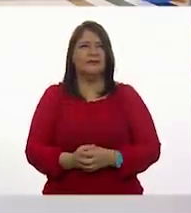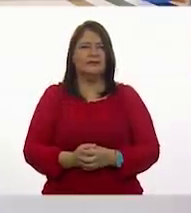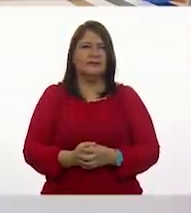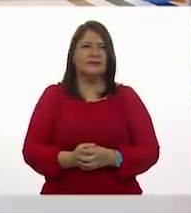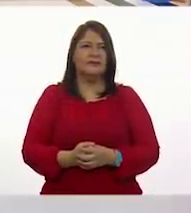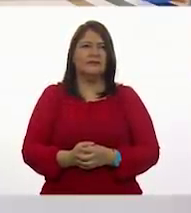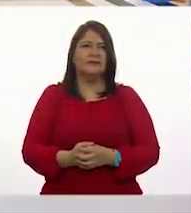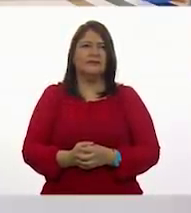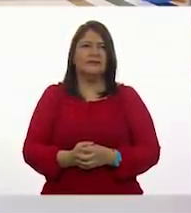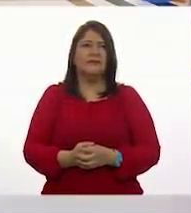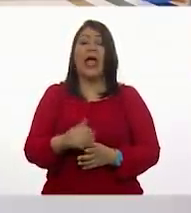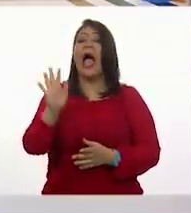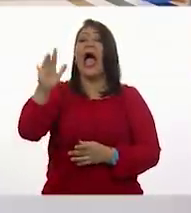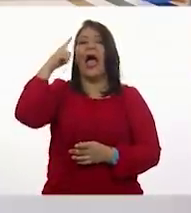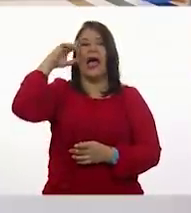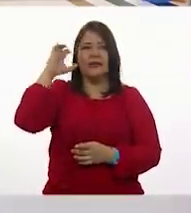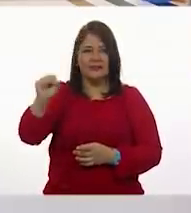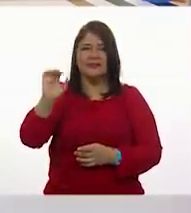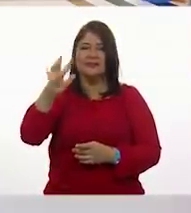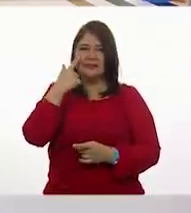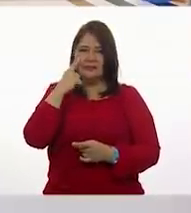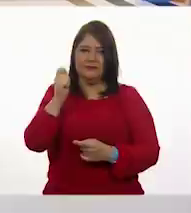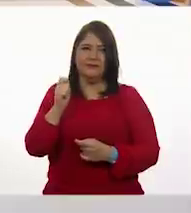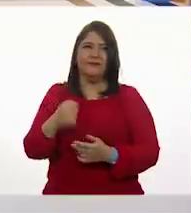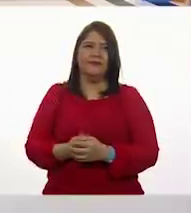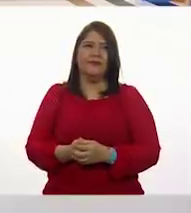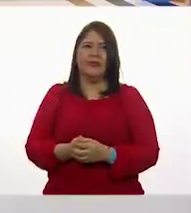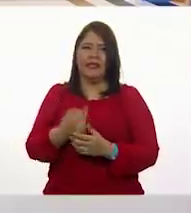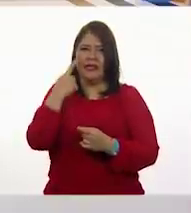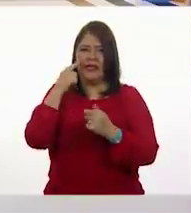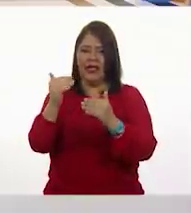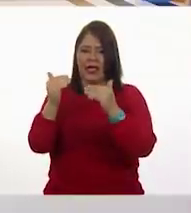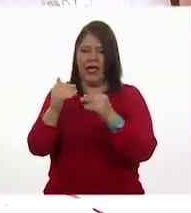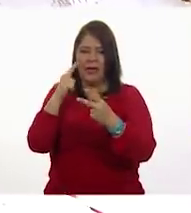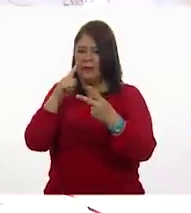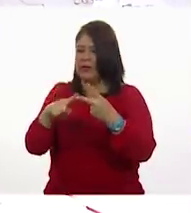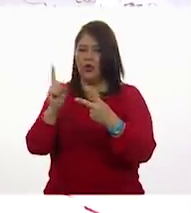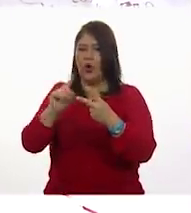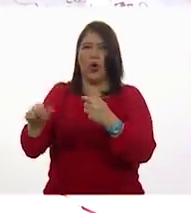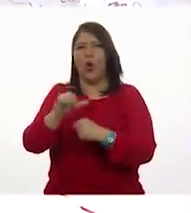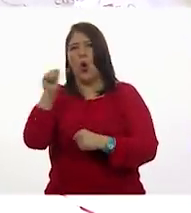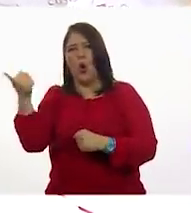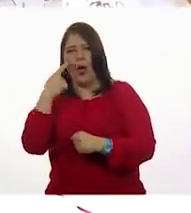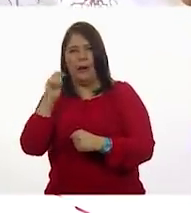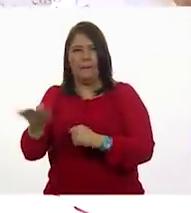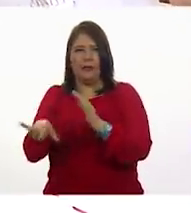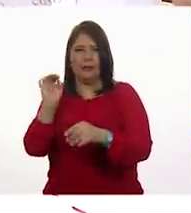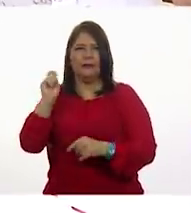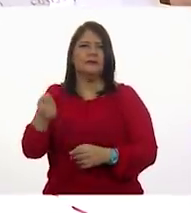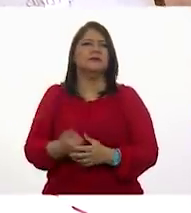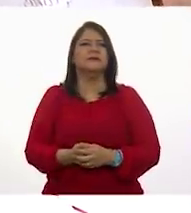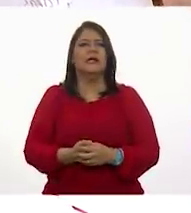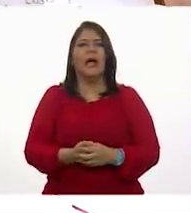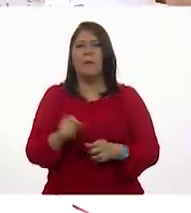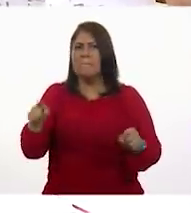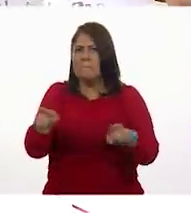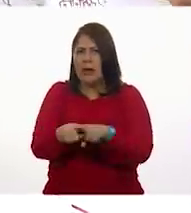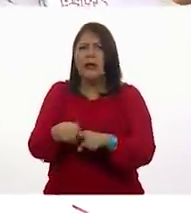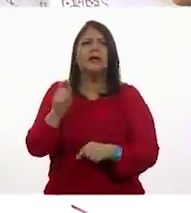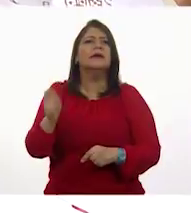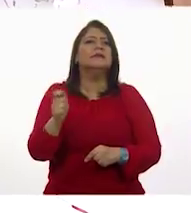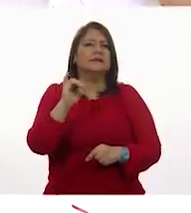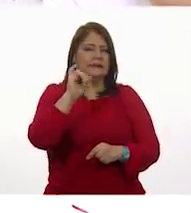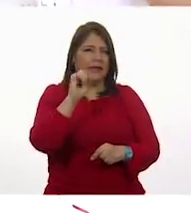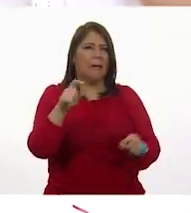Ajá. Yo dije esa... Ah, aquí la tenemos. A ver, ahora sí, esta es la correcta. Ay, sí. Pues es la misma, ¿verdad? Sí, es